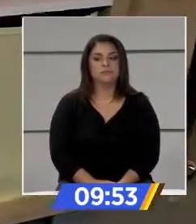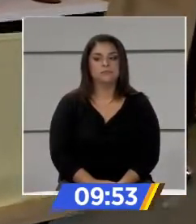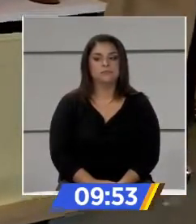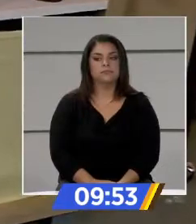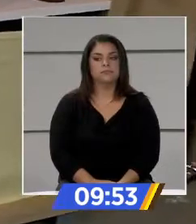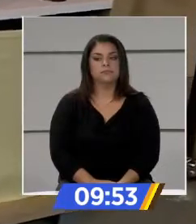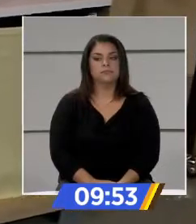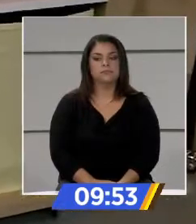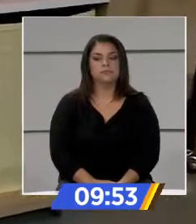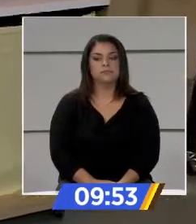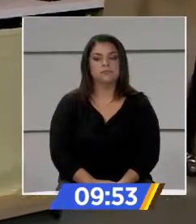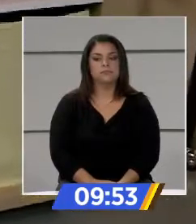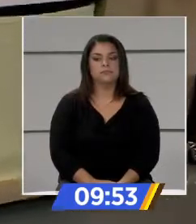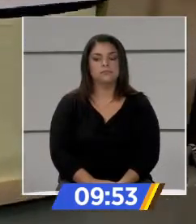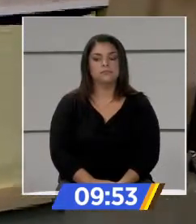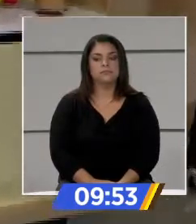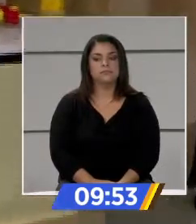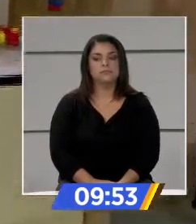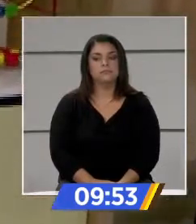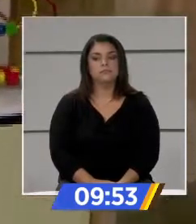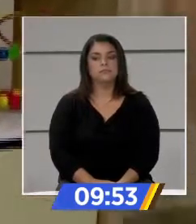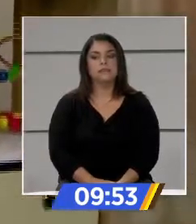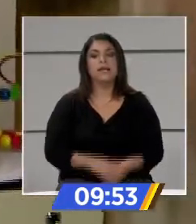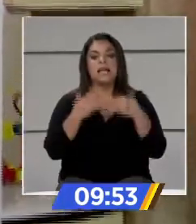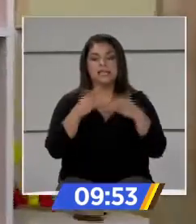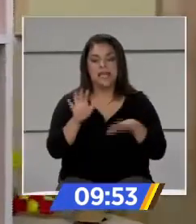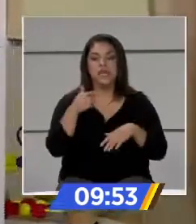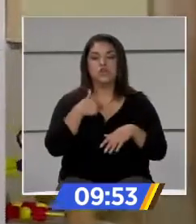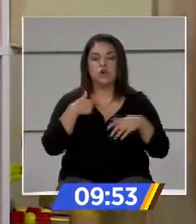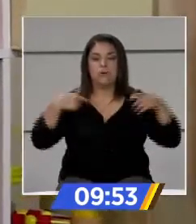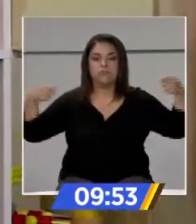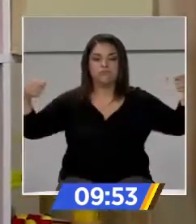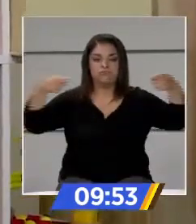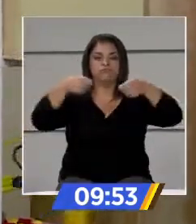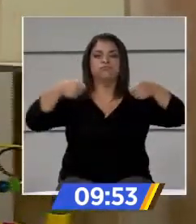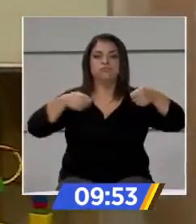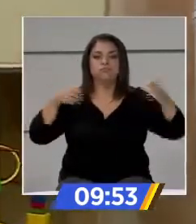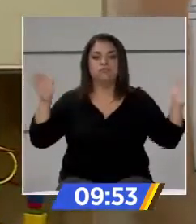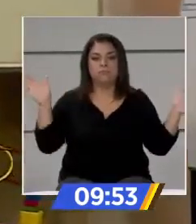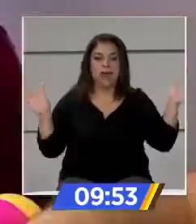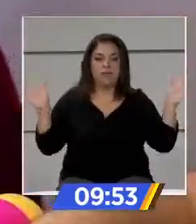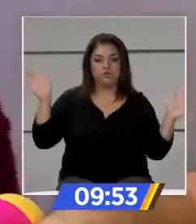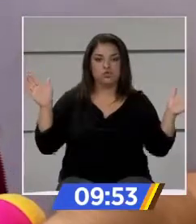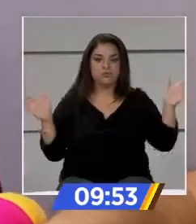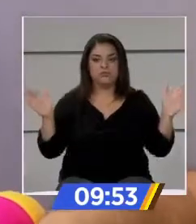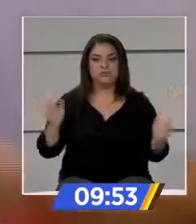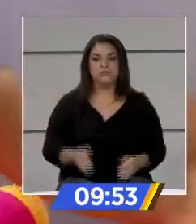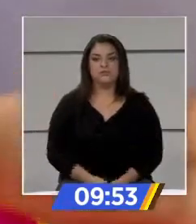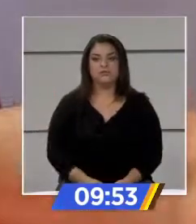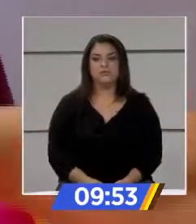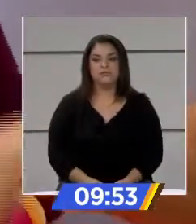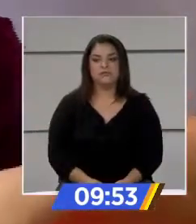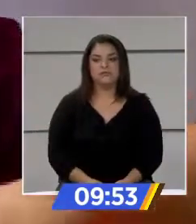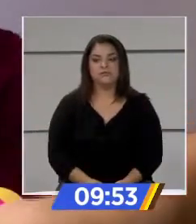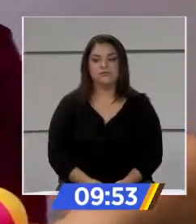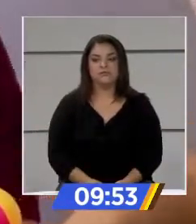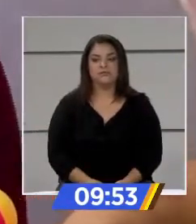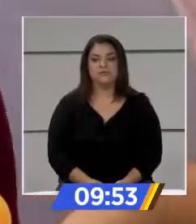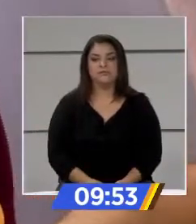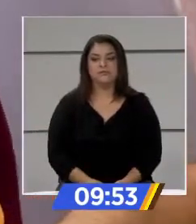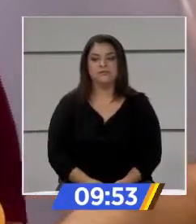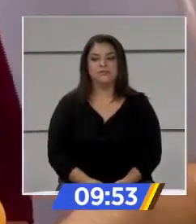lo clavamos así. Y entonces yo le voy a poner los brazos de resorte. Ay. ¿Usted iba a usarlos? No, entonces no,